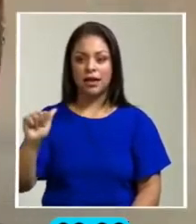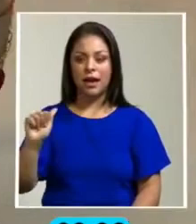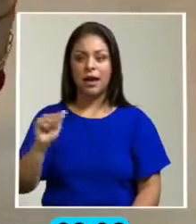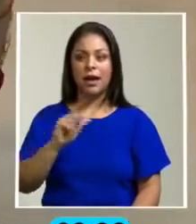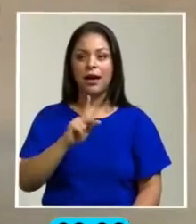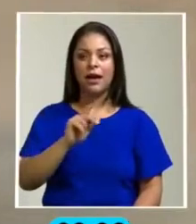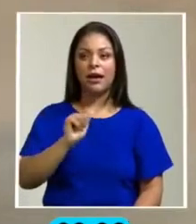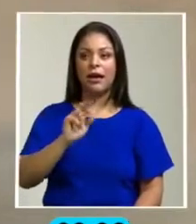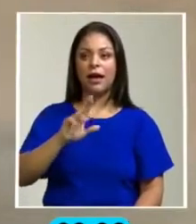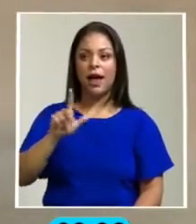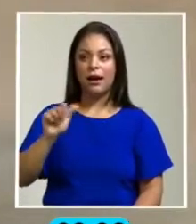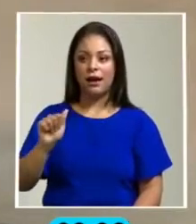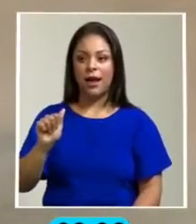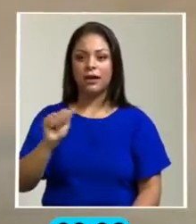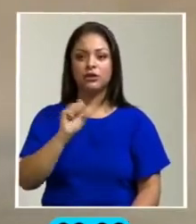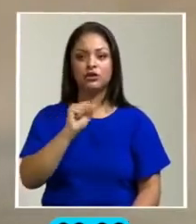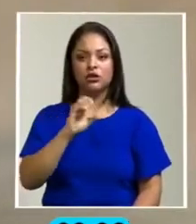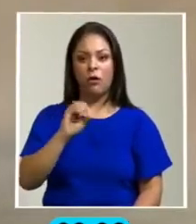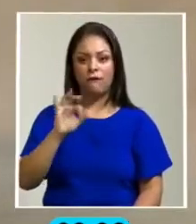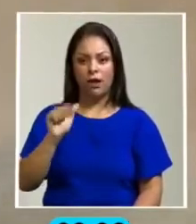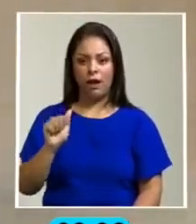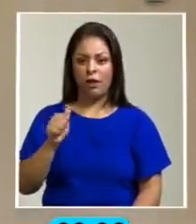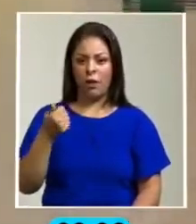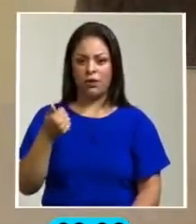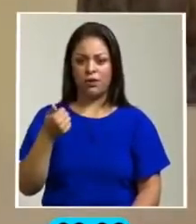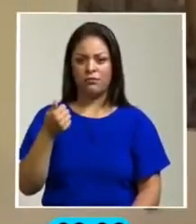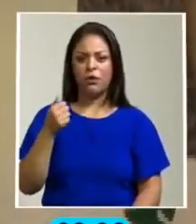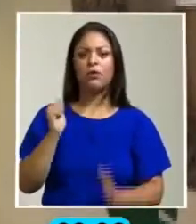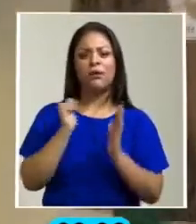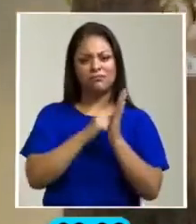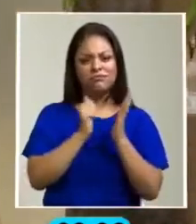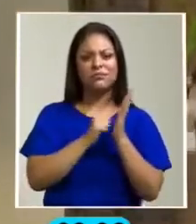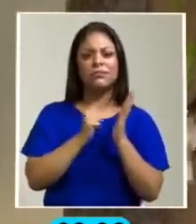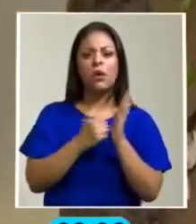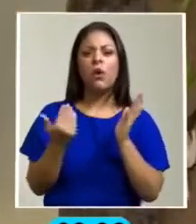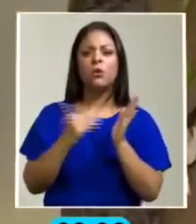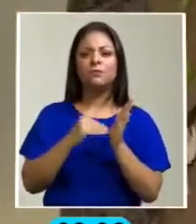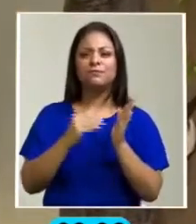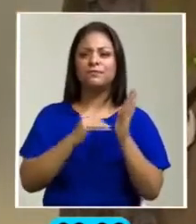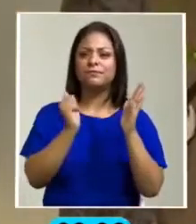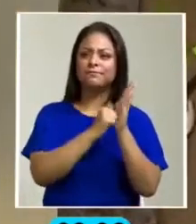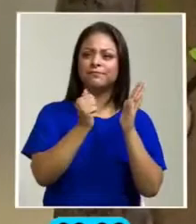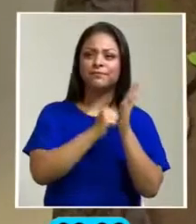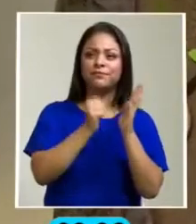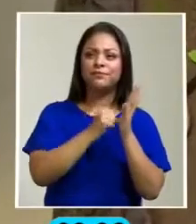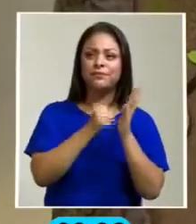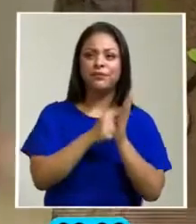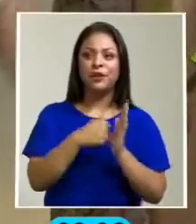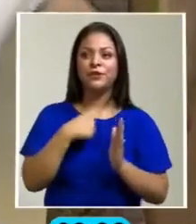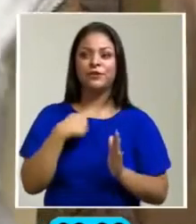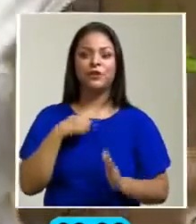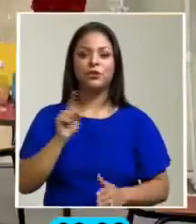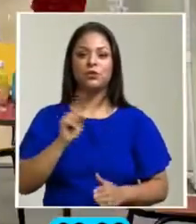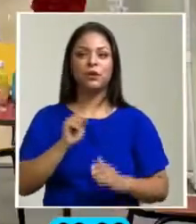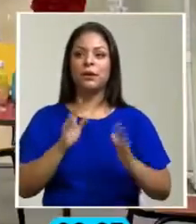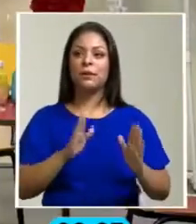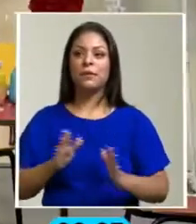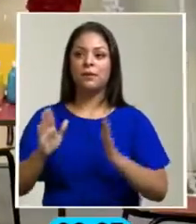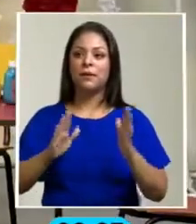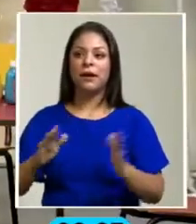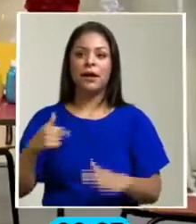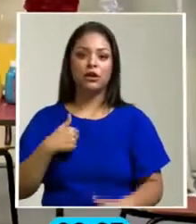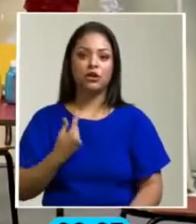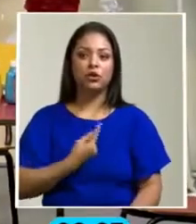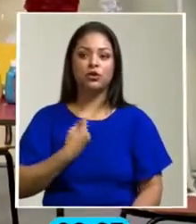Otra Carla y Sofía. Otra vez tocan a la puerta, pero ¿qué es eso? Yo no estoy preparada y hoy sola. Vamos a ver. Pase,